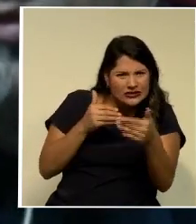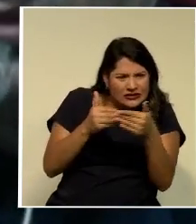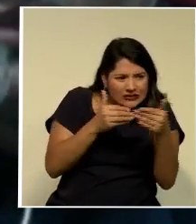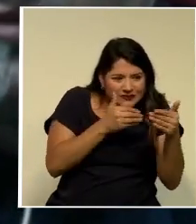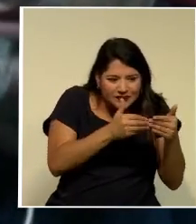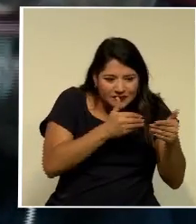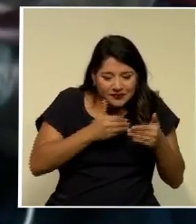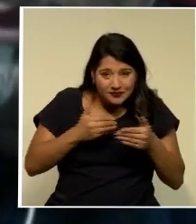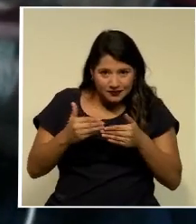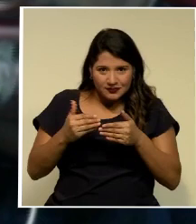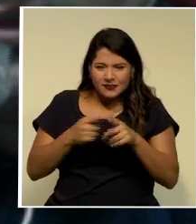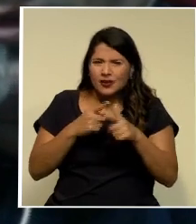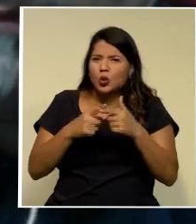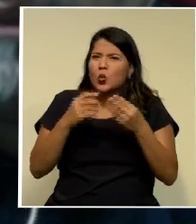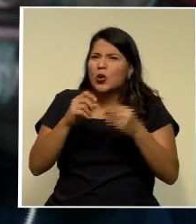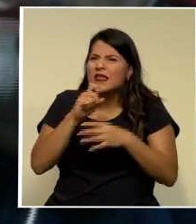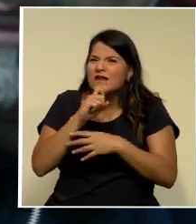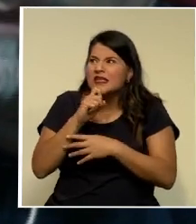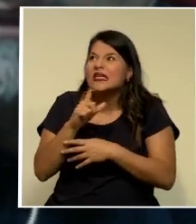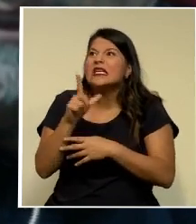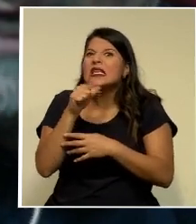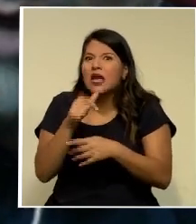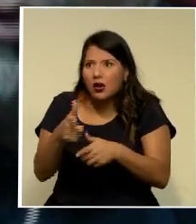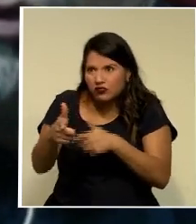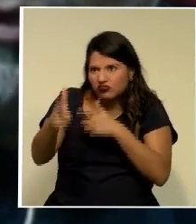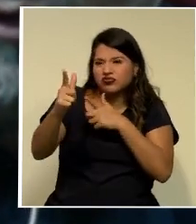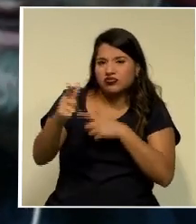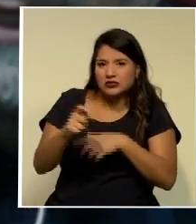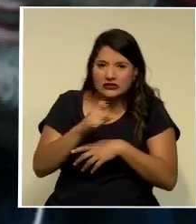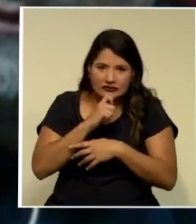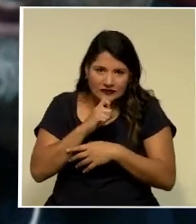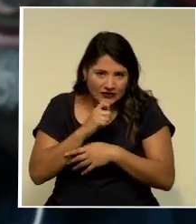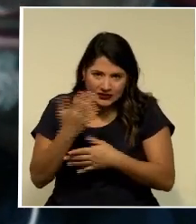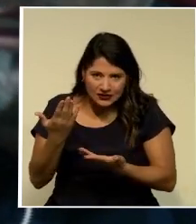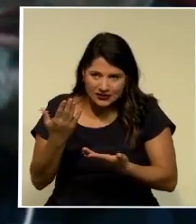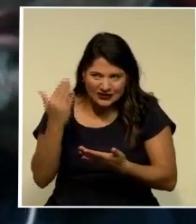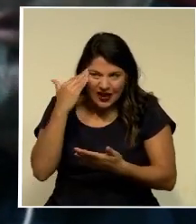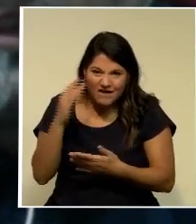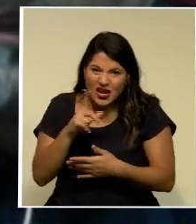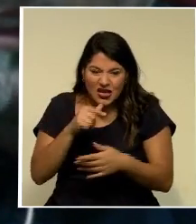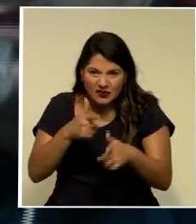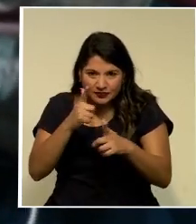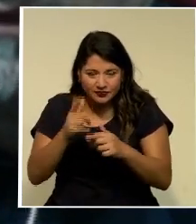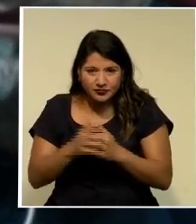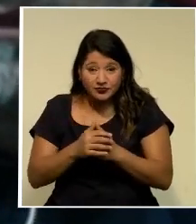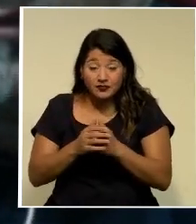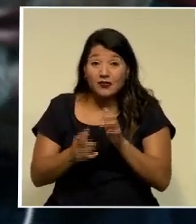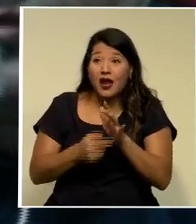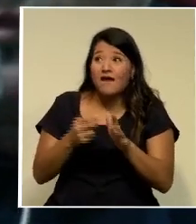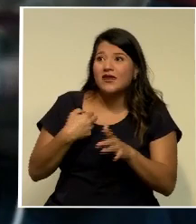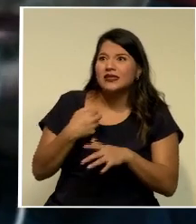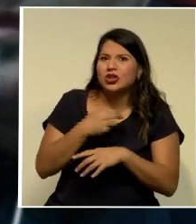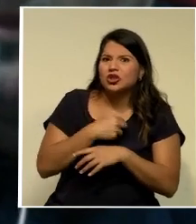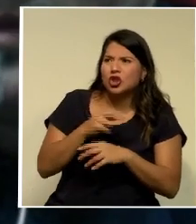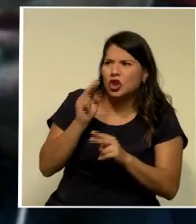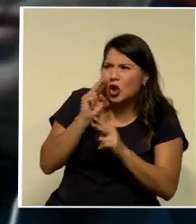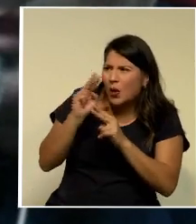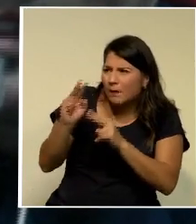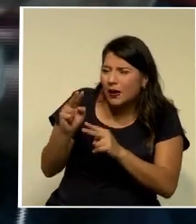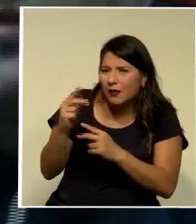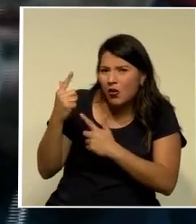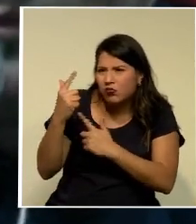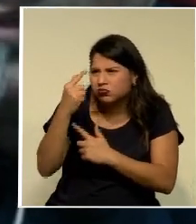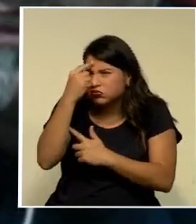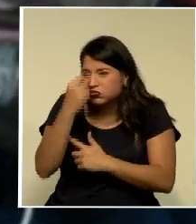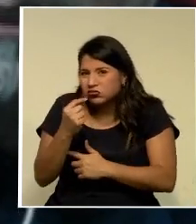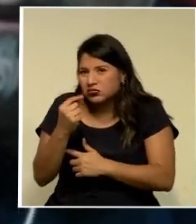mucho, digamos, poder ver de dónde vienen las balas, aunque uno vea, digamos, a los militares, cuando son conflictos armados en ciudad, que uno